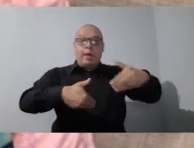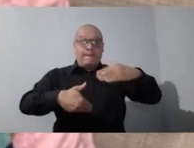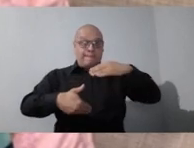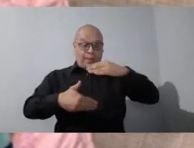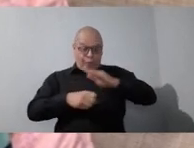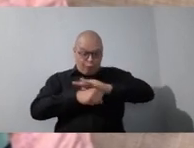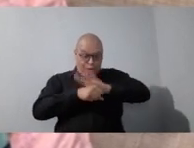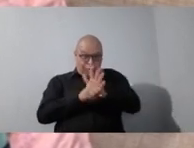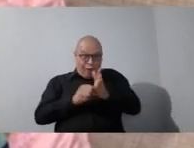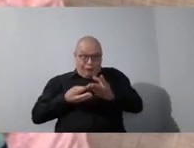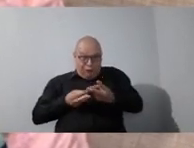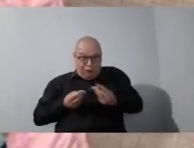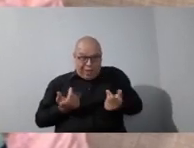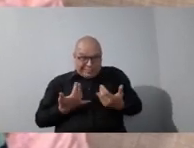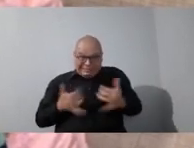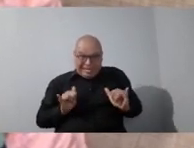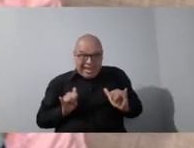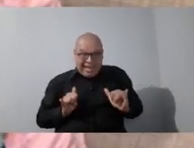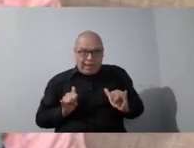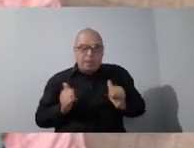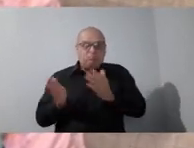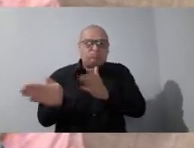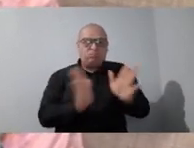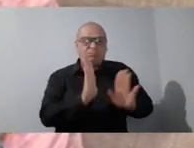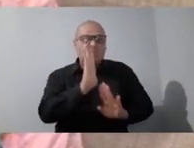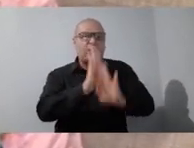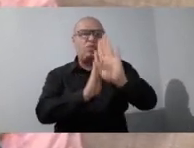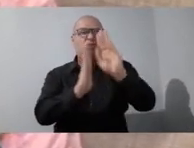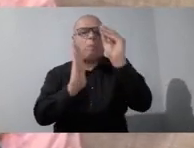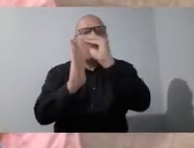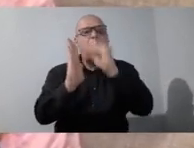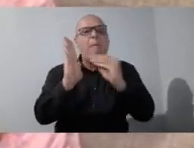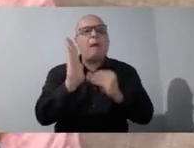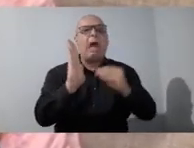de Medellín en su plan de desarrollo después de la pandemia.